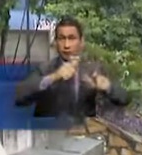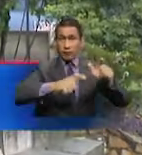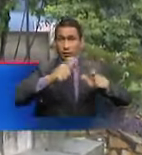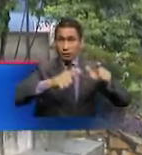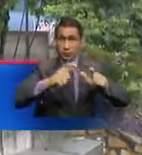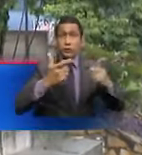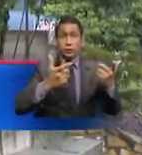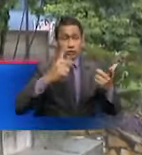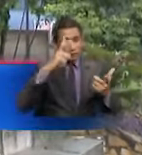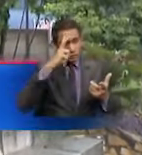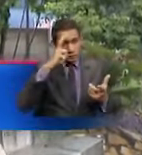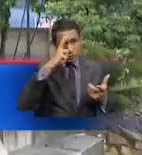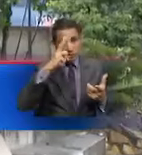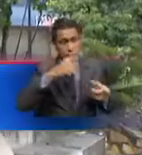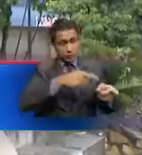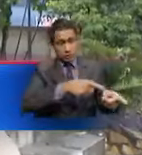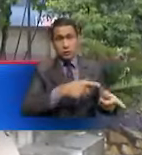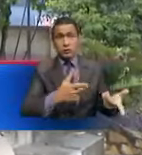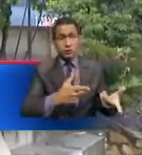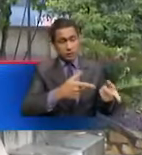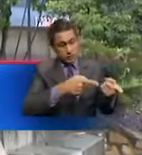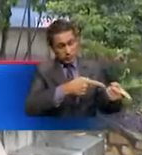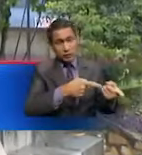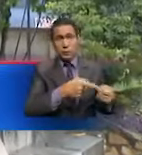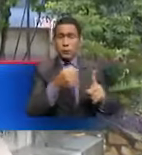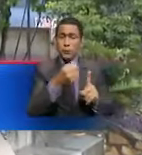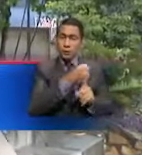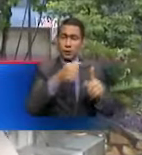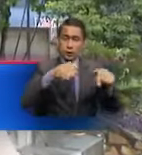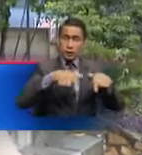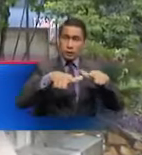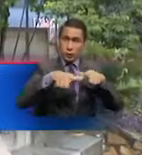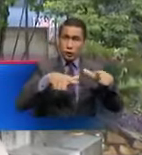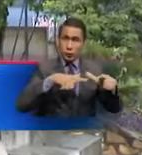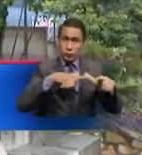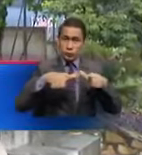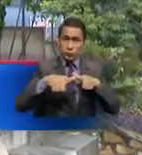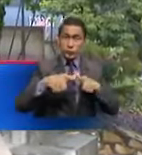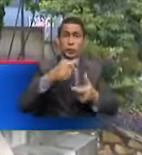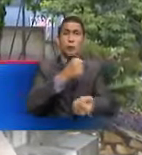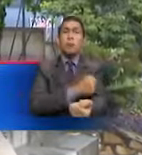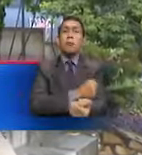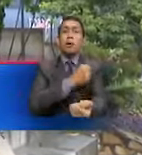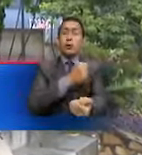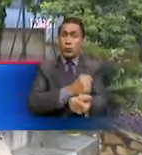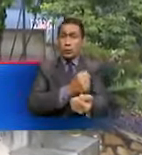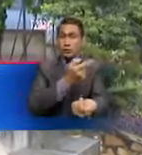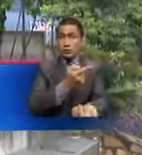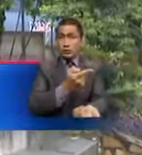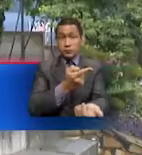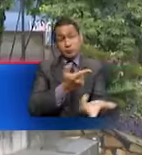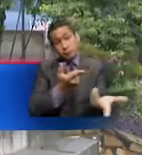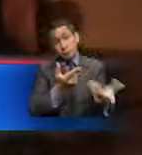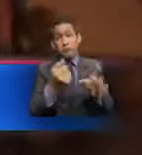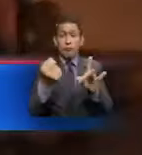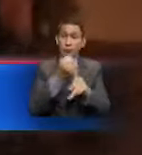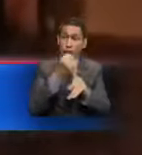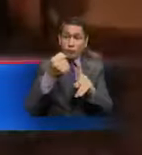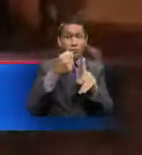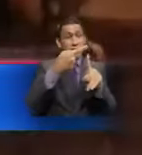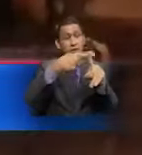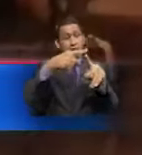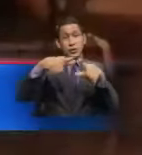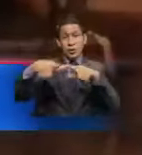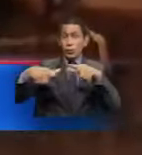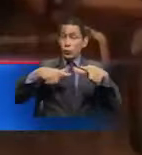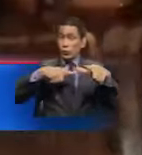de delincuencia organizada que están realizando actividades terroristas en el sector de Pascuales y que generan violencia en el resto de la ciudad. Durante